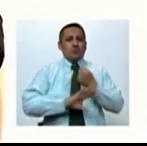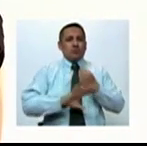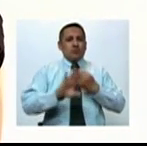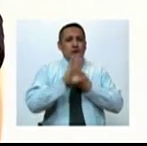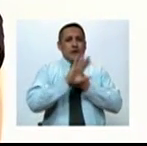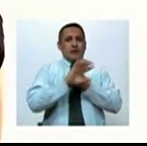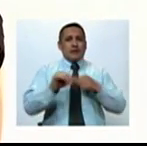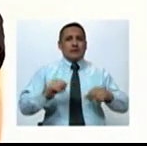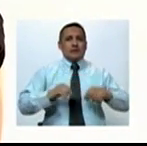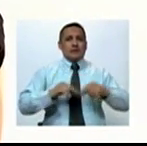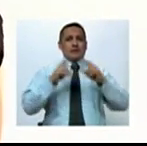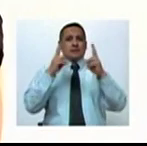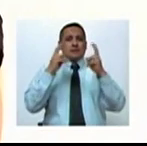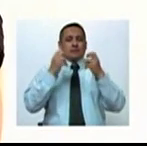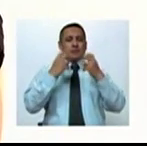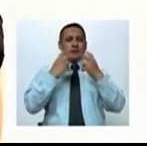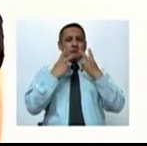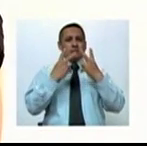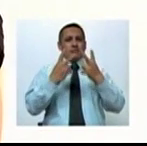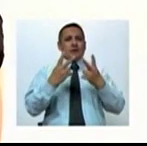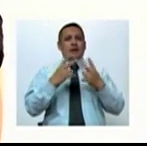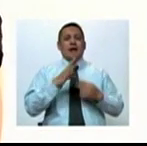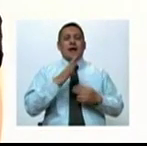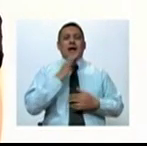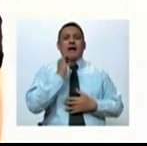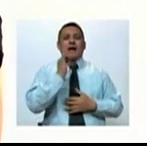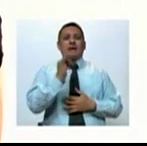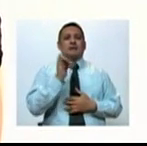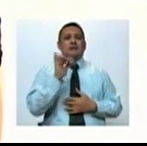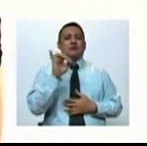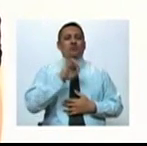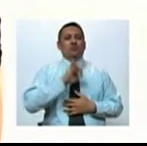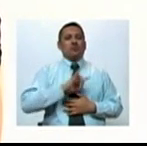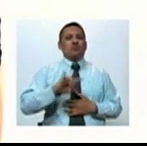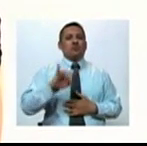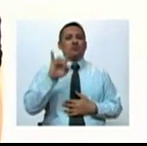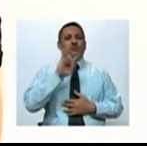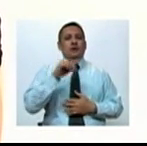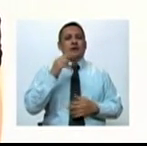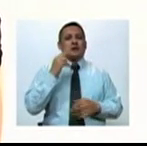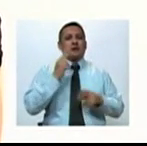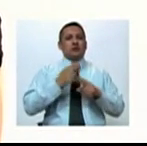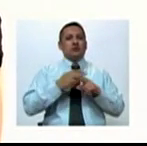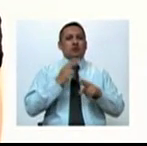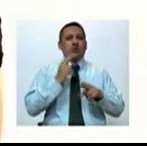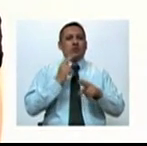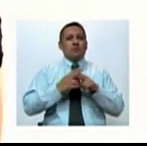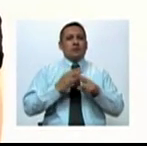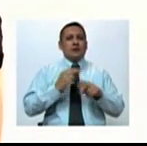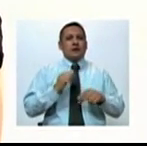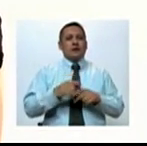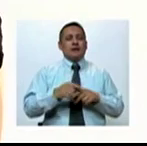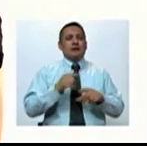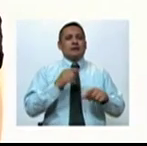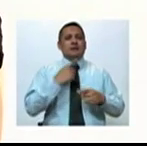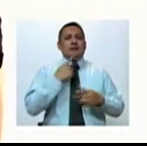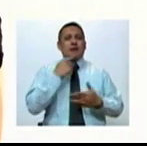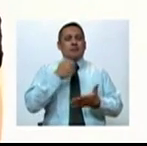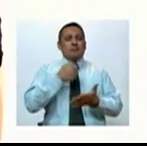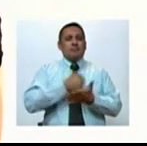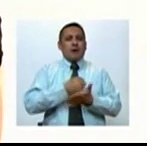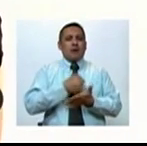suelen utilizar el término remuneraciones. Pero hay otro tipo